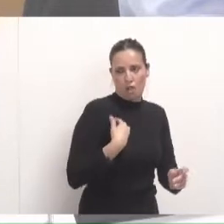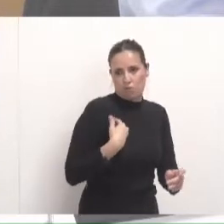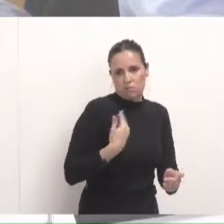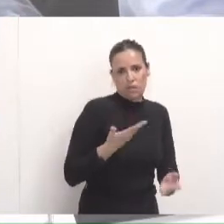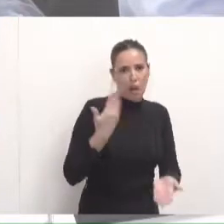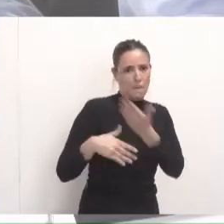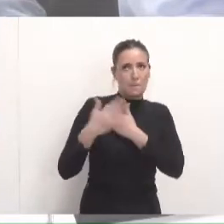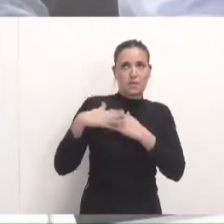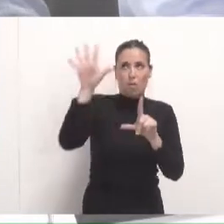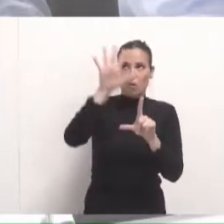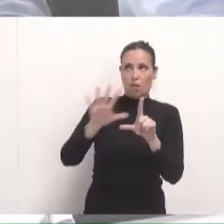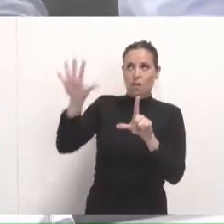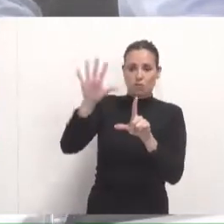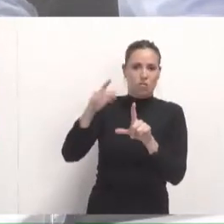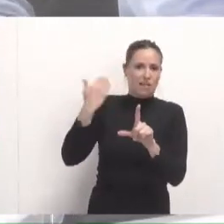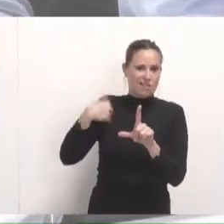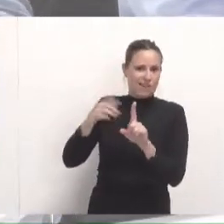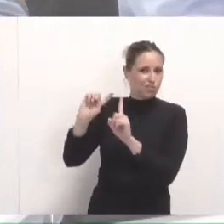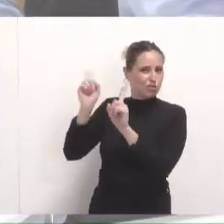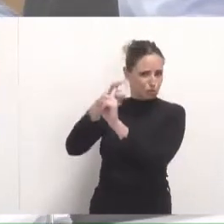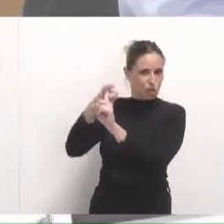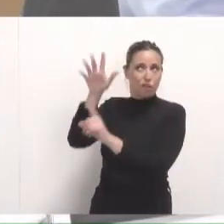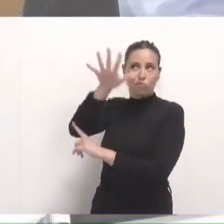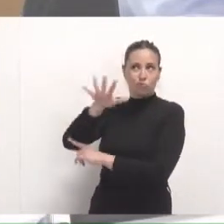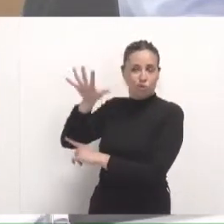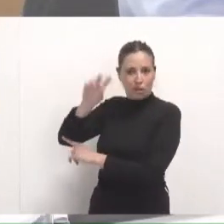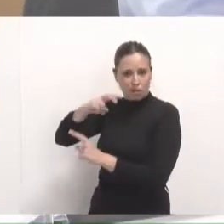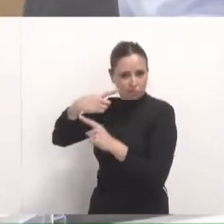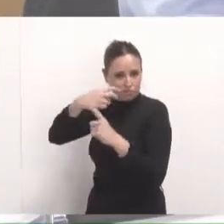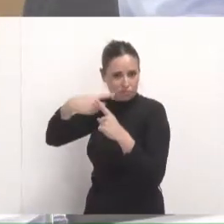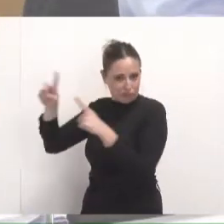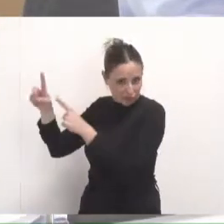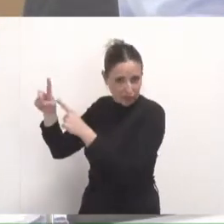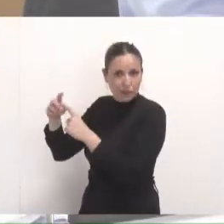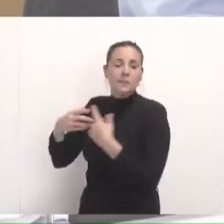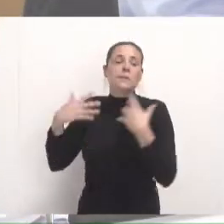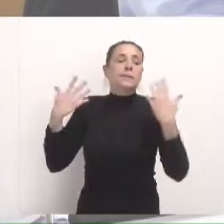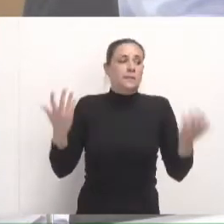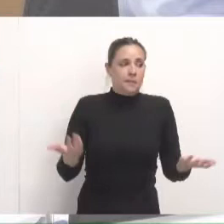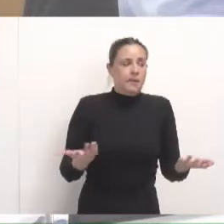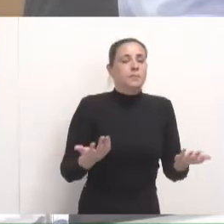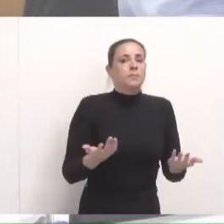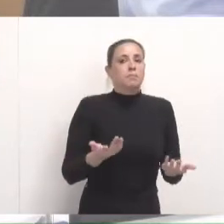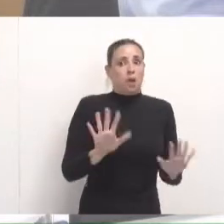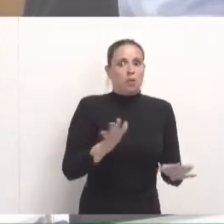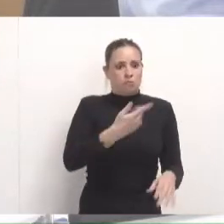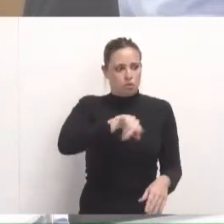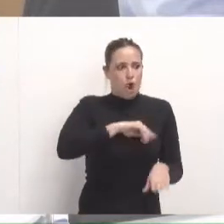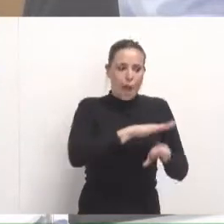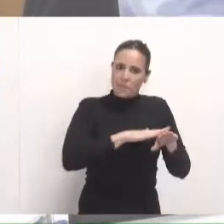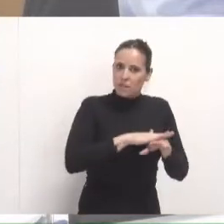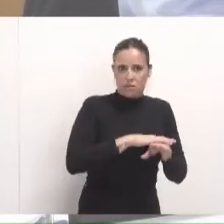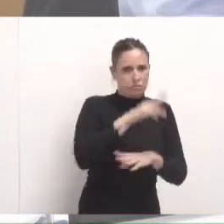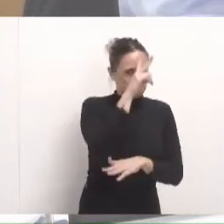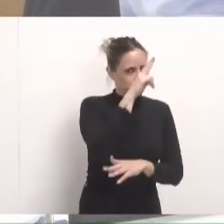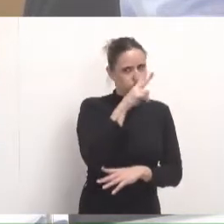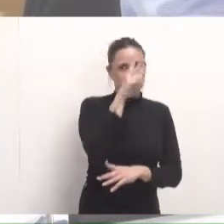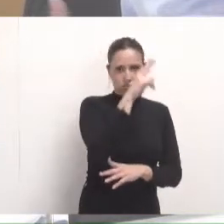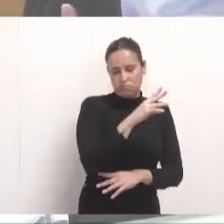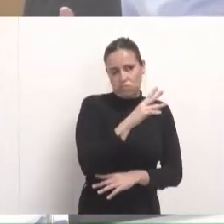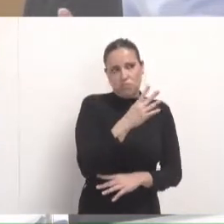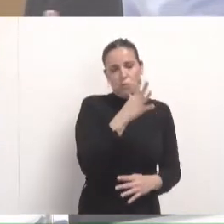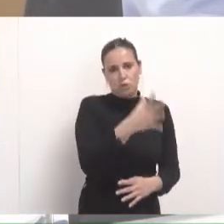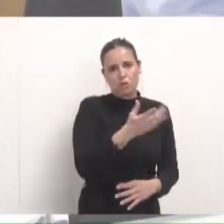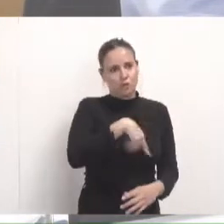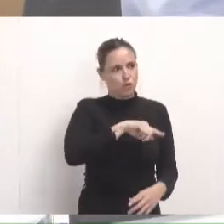a nivel nacional. Por lo tanto, lo primero y principal es la coordinación entre las administraciones, que es algo que nos preocupa y nos ocupa, y es algo en lo que se ha estado trabajando, no solamente